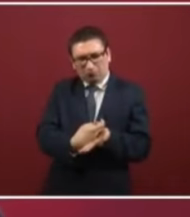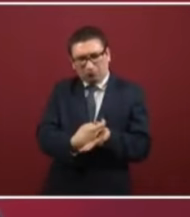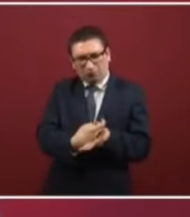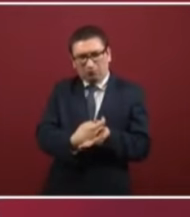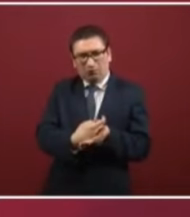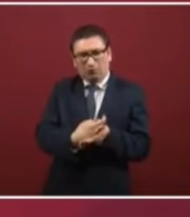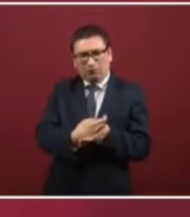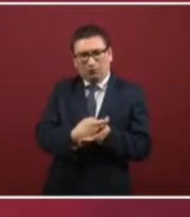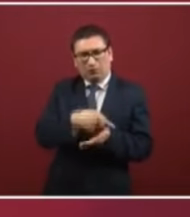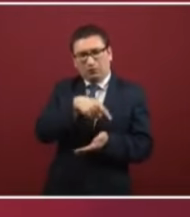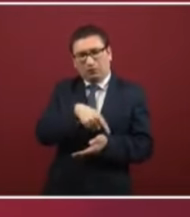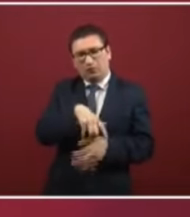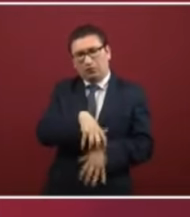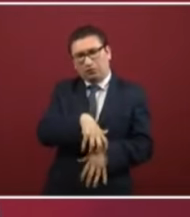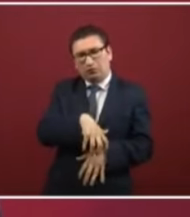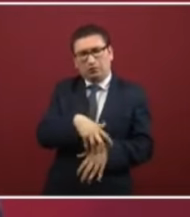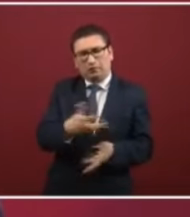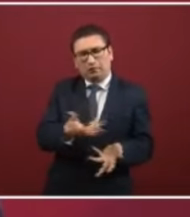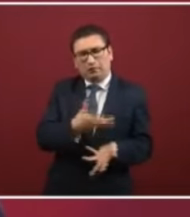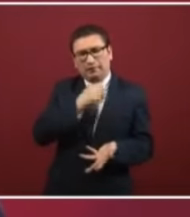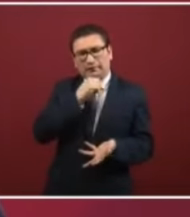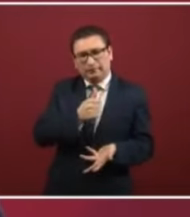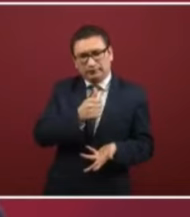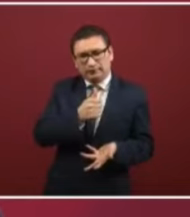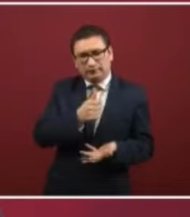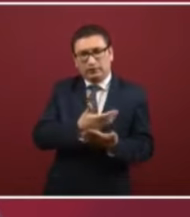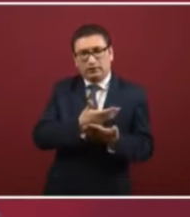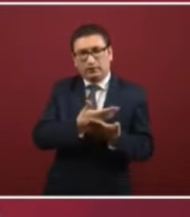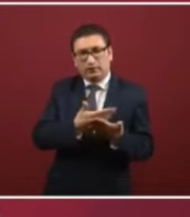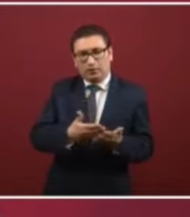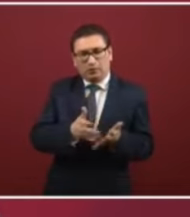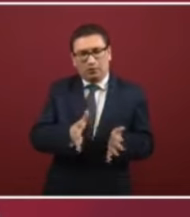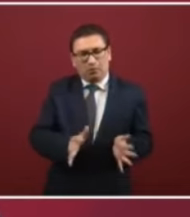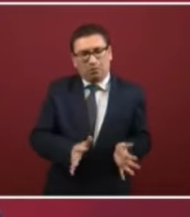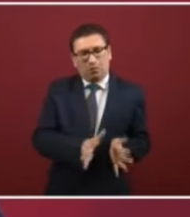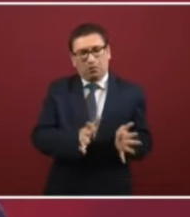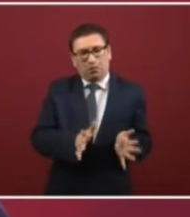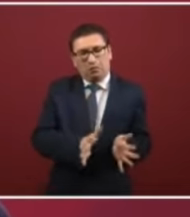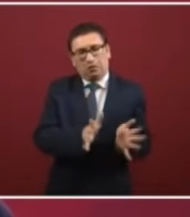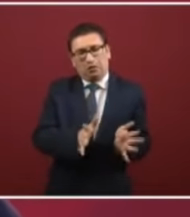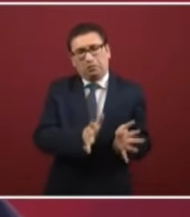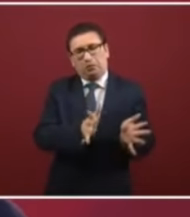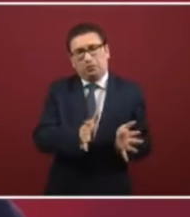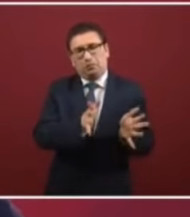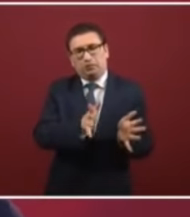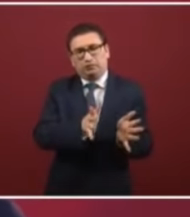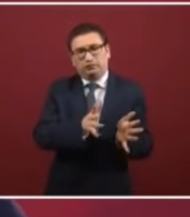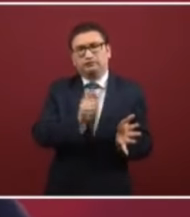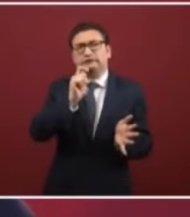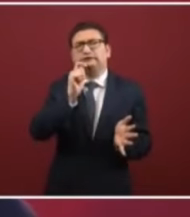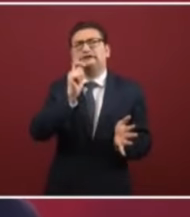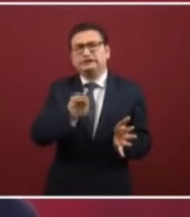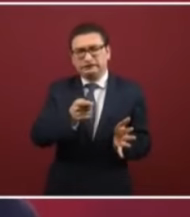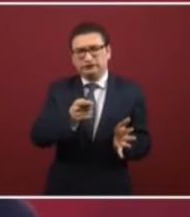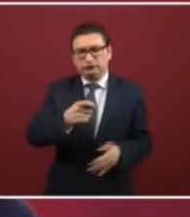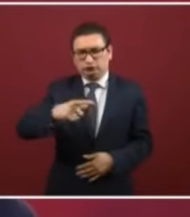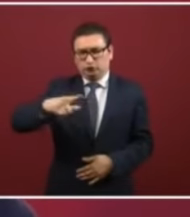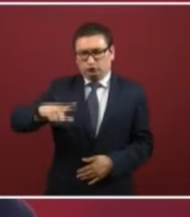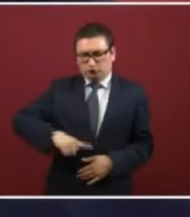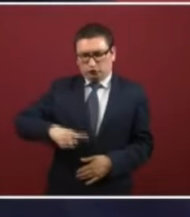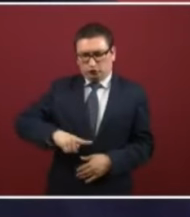Ya lo paramos, ya lo estamos empujando para que camine.